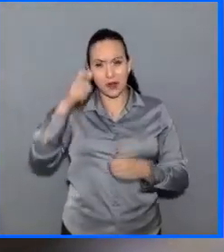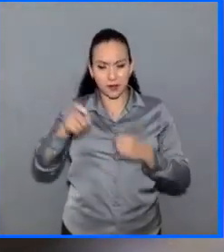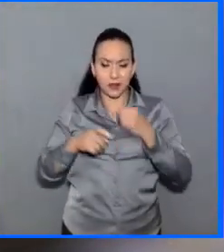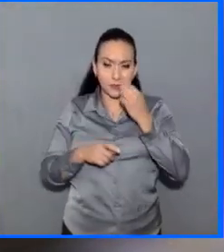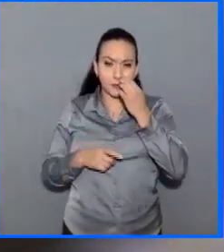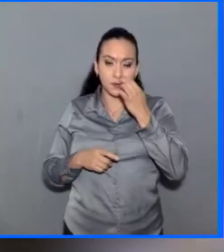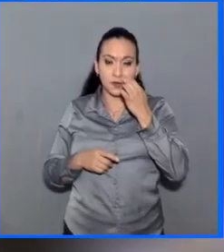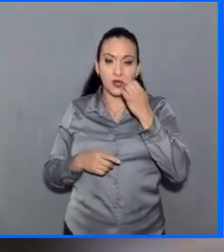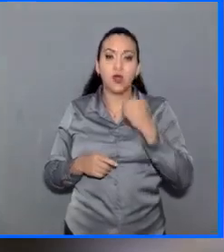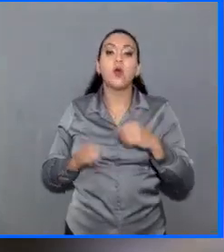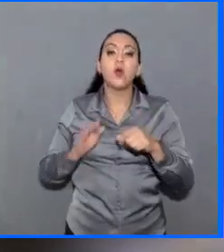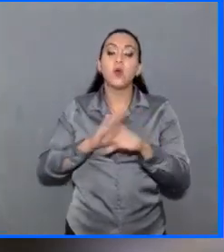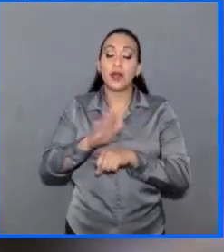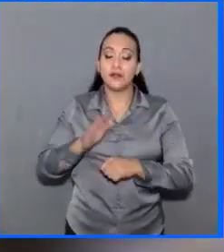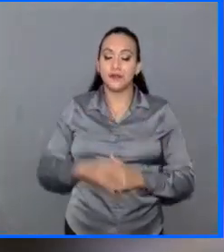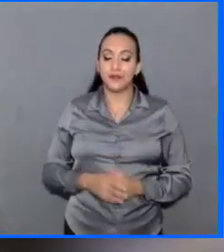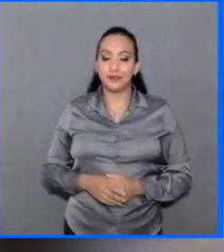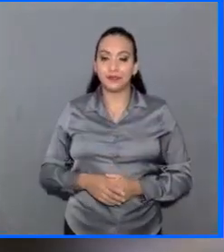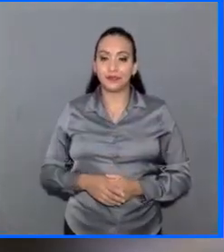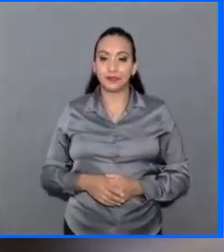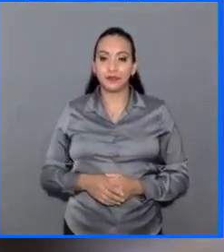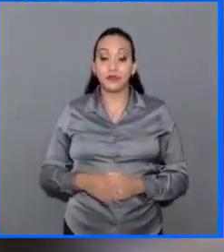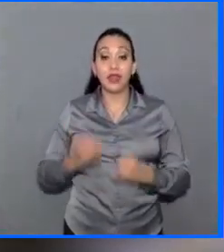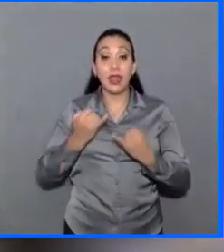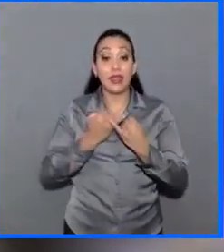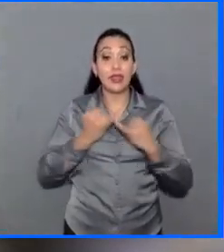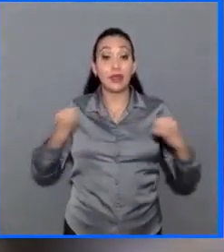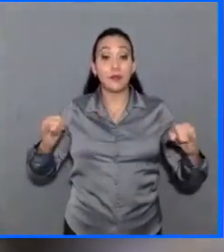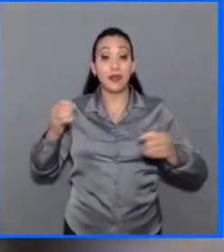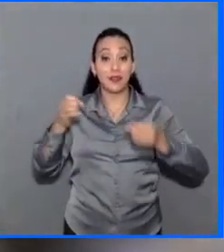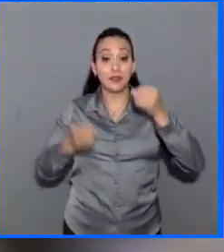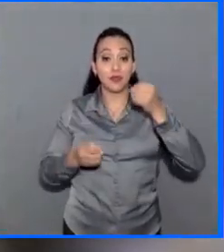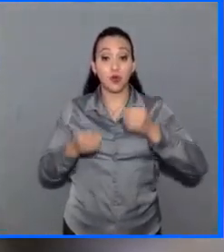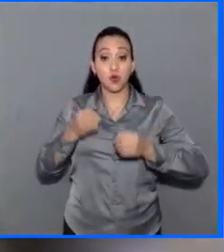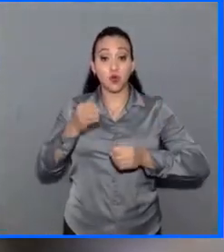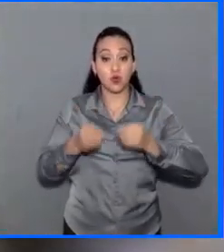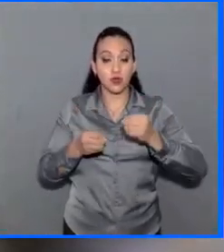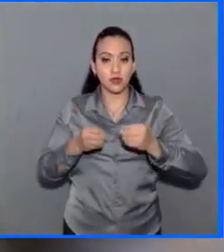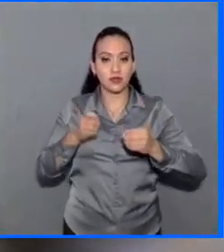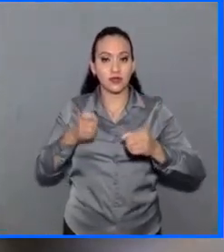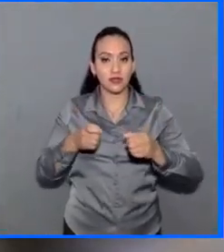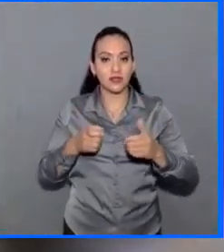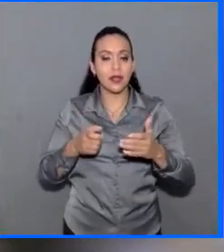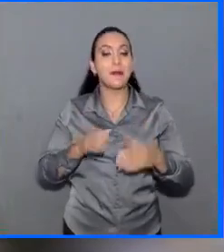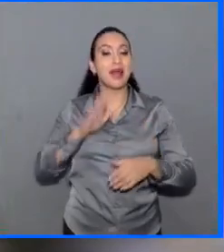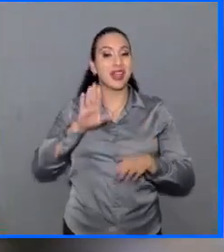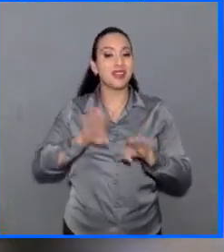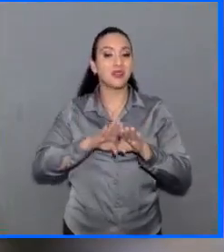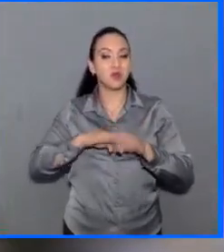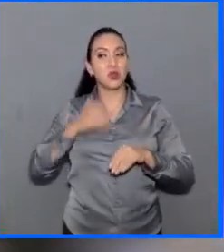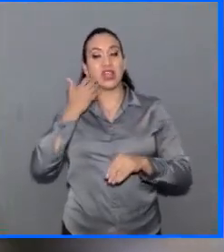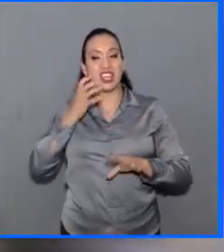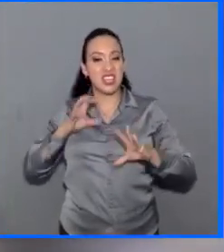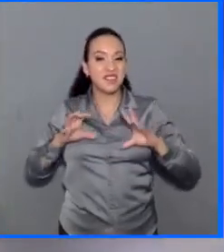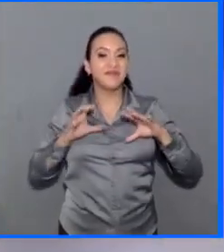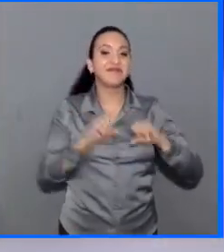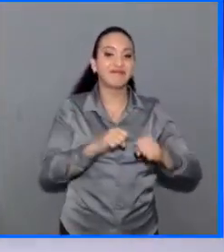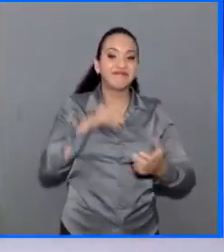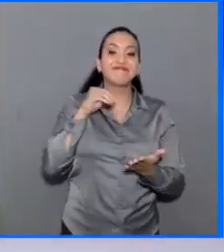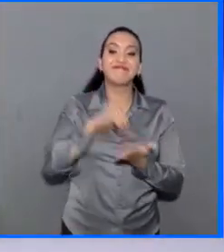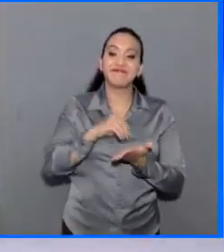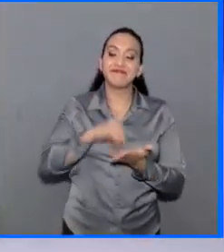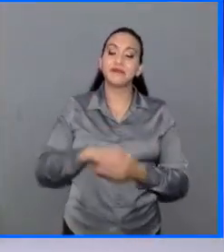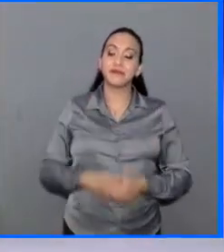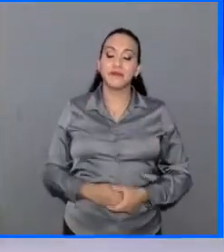que la independencia judicial continúa bajo amenaza. Al final,